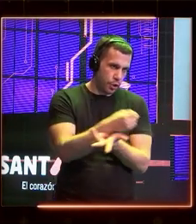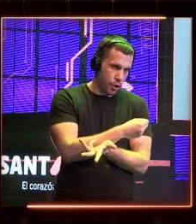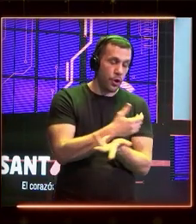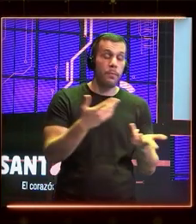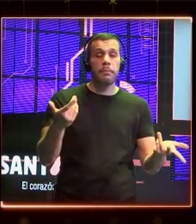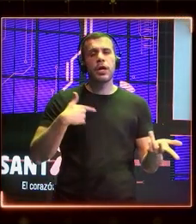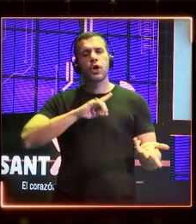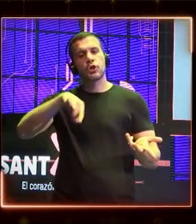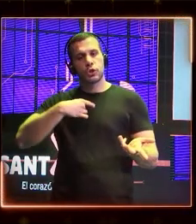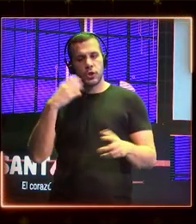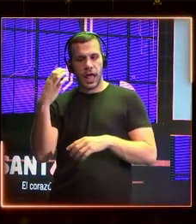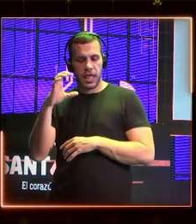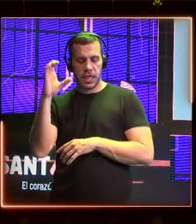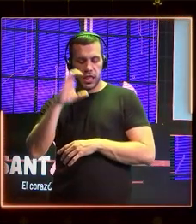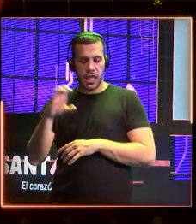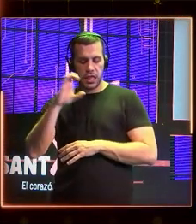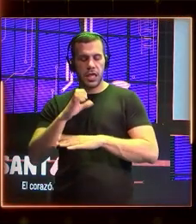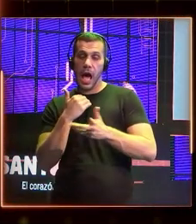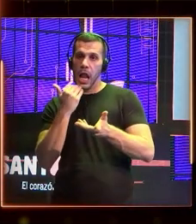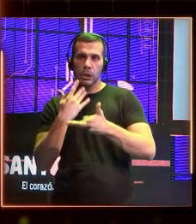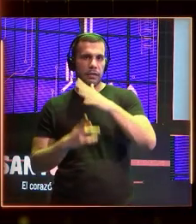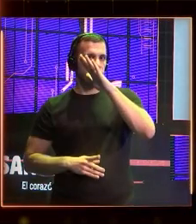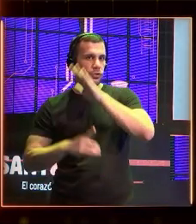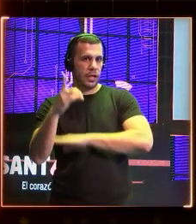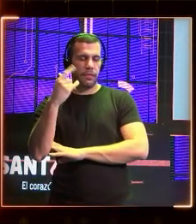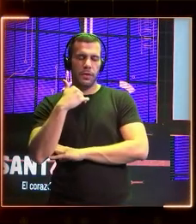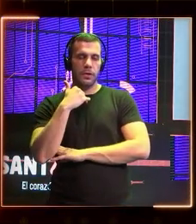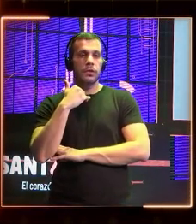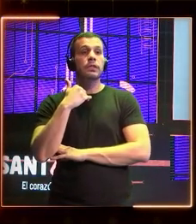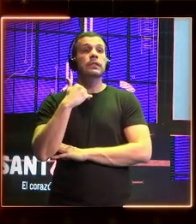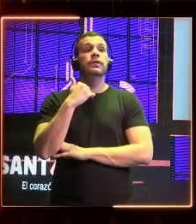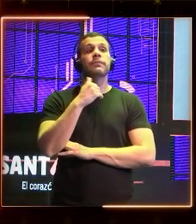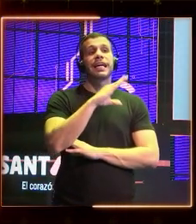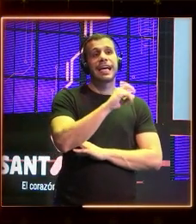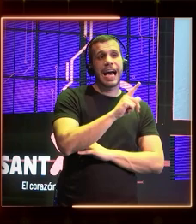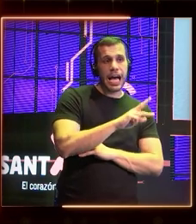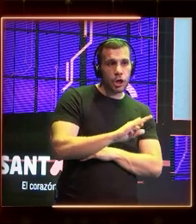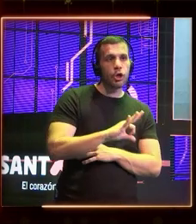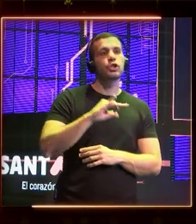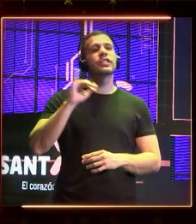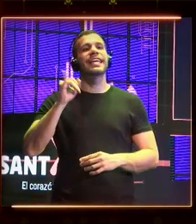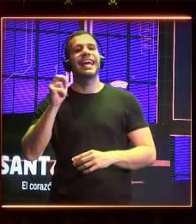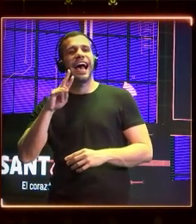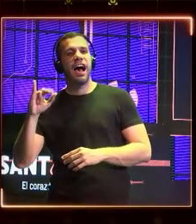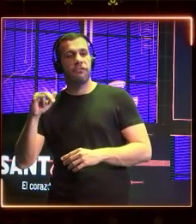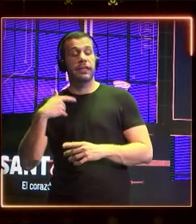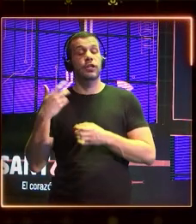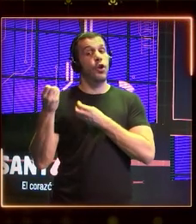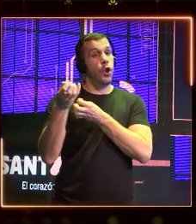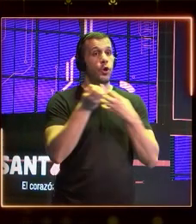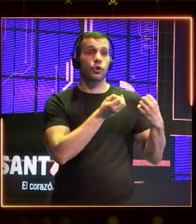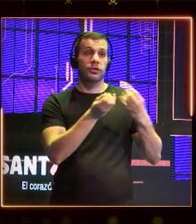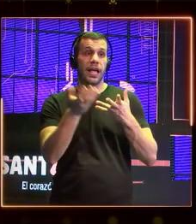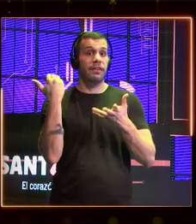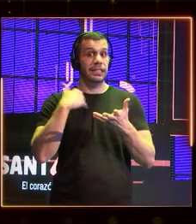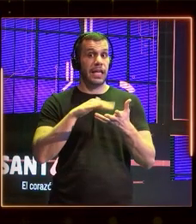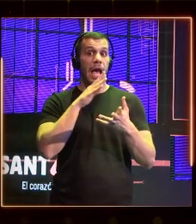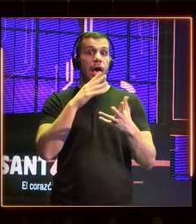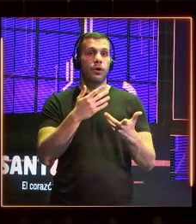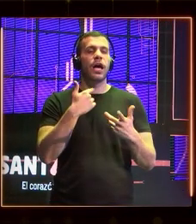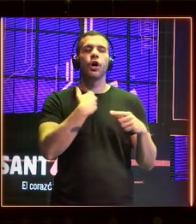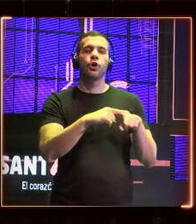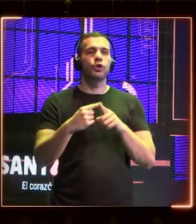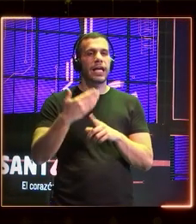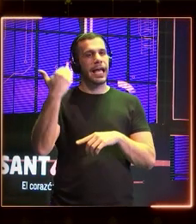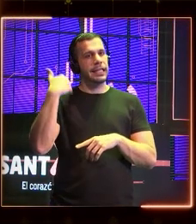especie la ciencia es algo increíble lo contaba Carlos lo contaba Javi y vemos cosas que antes no veíamos Este